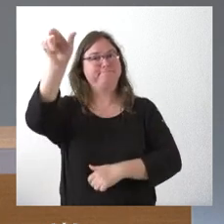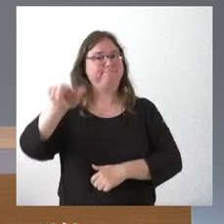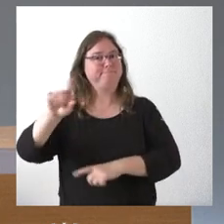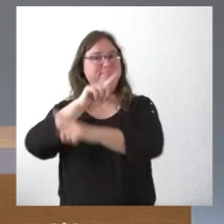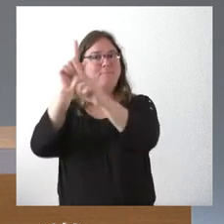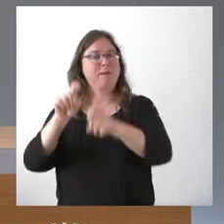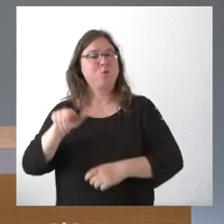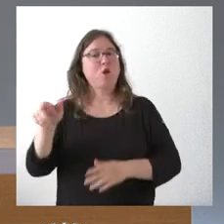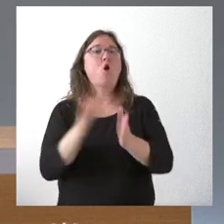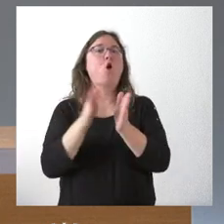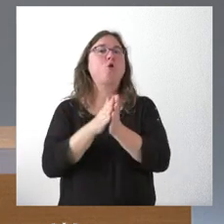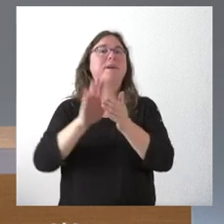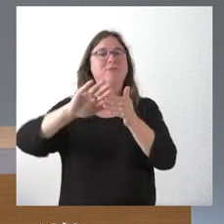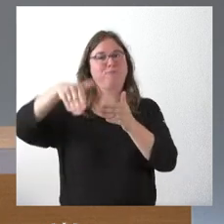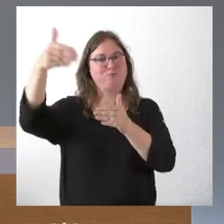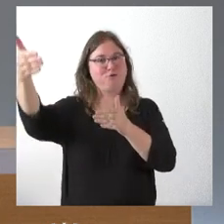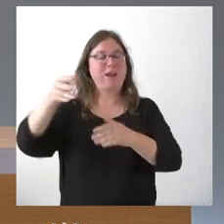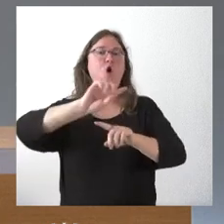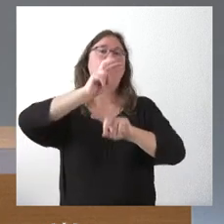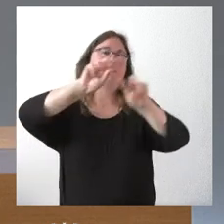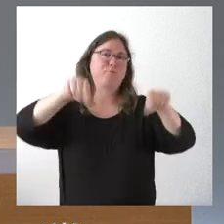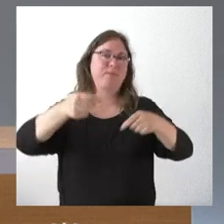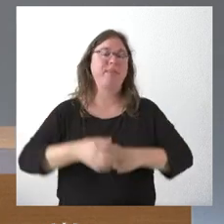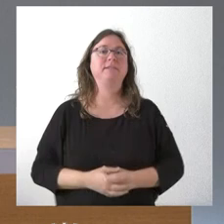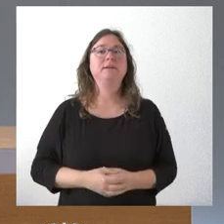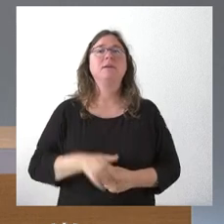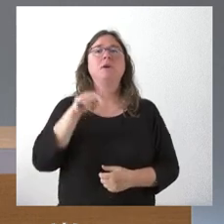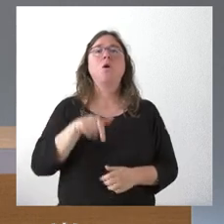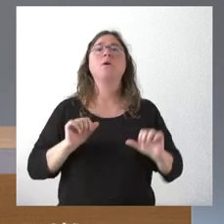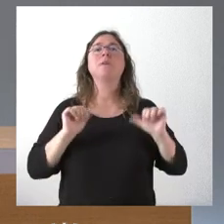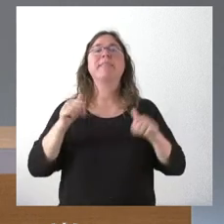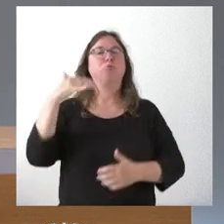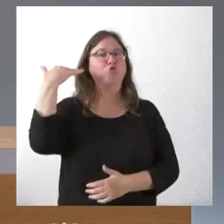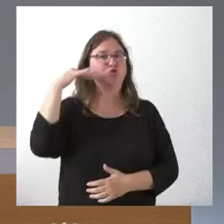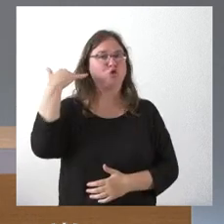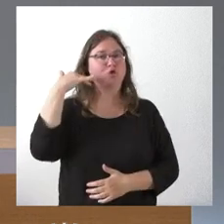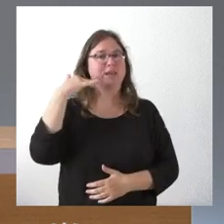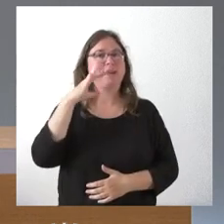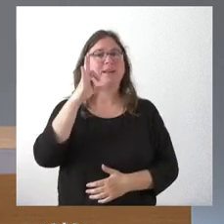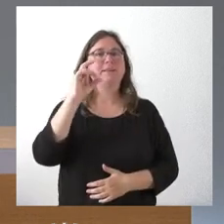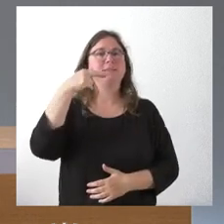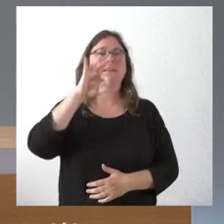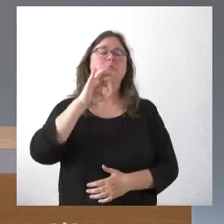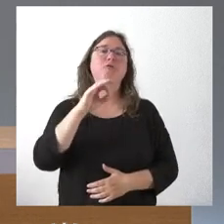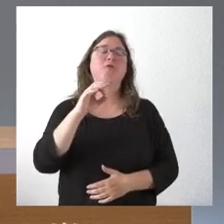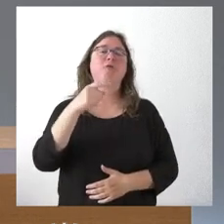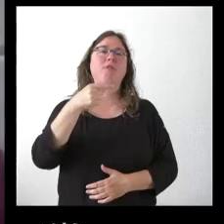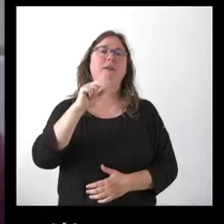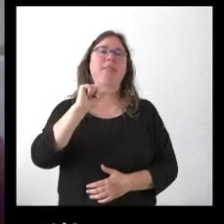de los compañeros que nos siguen desde otras provincias. Hoy lo iniciamos en Soria. Sergio García, Soria Noticias, buenos